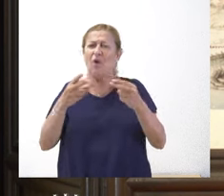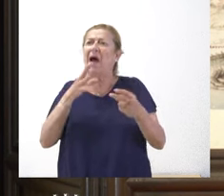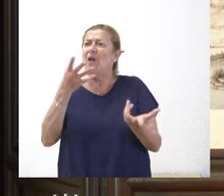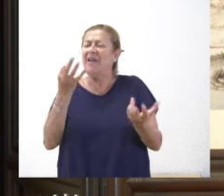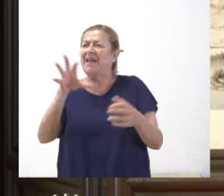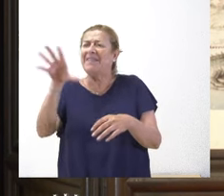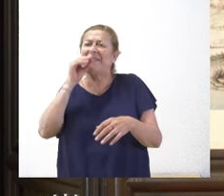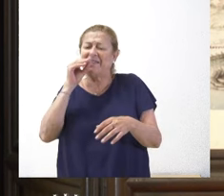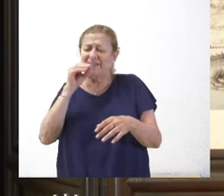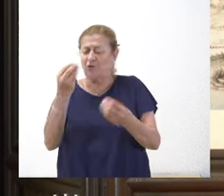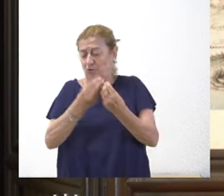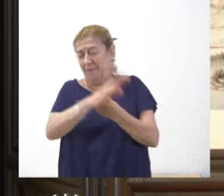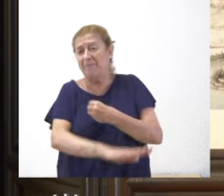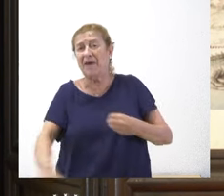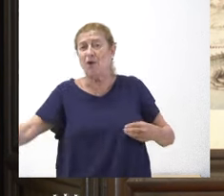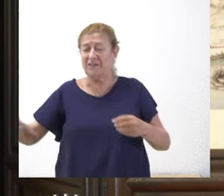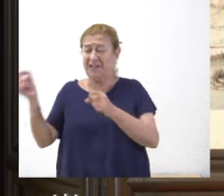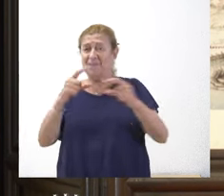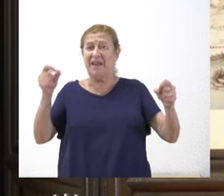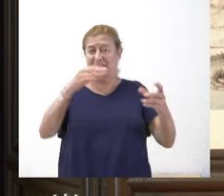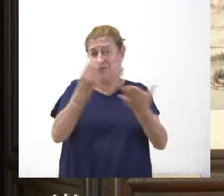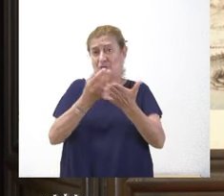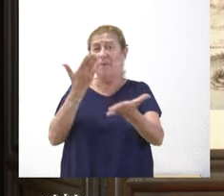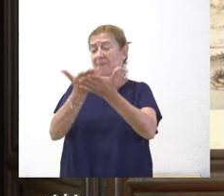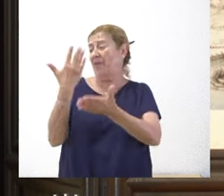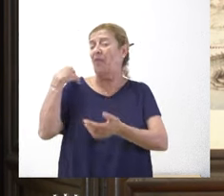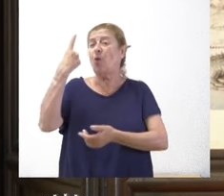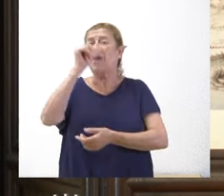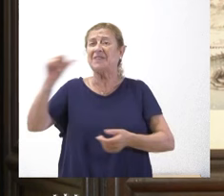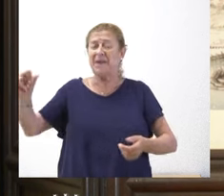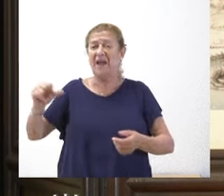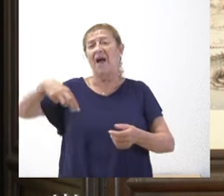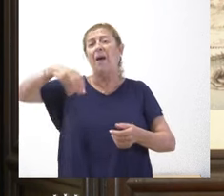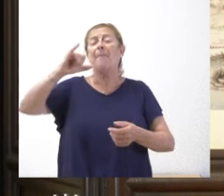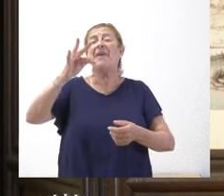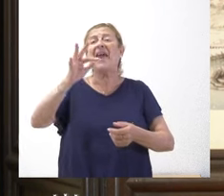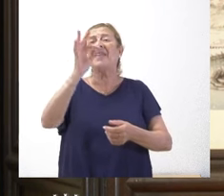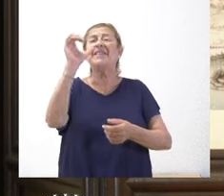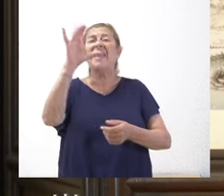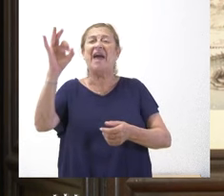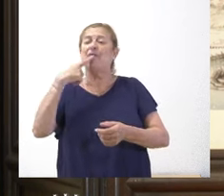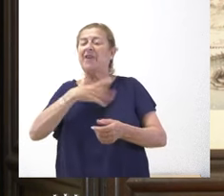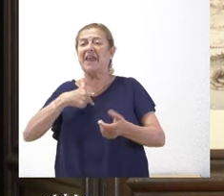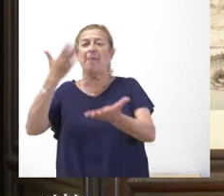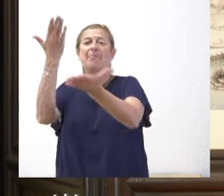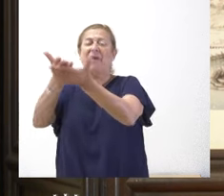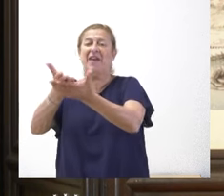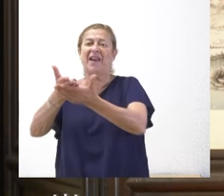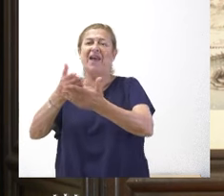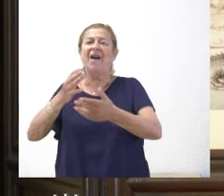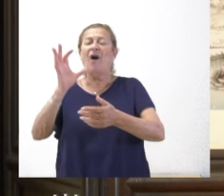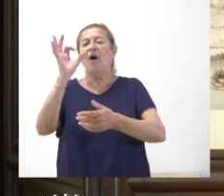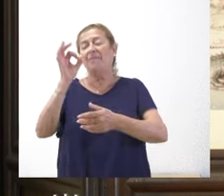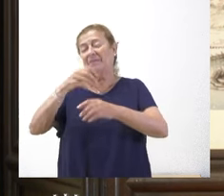migrantes con la petición hace una semana escasa de Miguel tellado de desplegar la armada en los países de donde sal migrantes